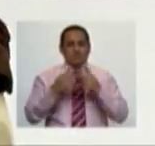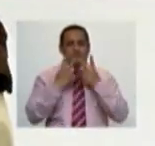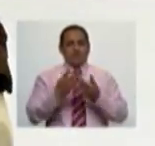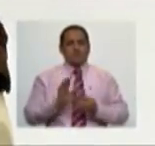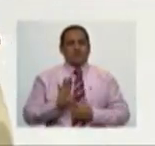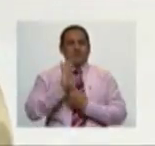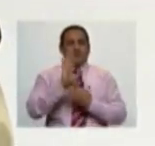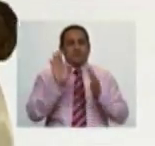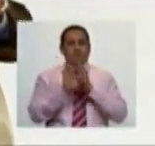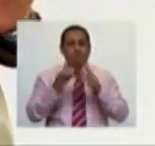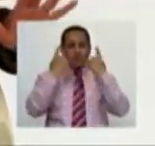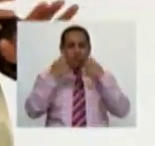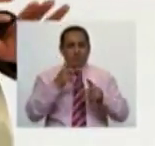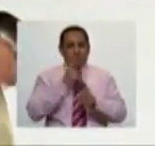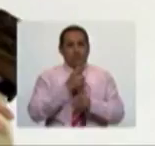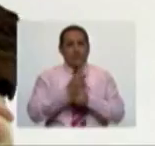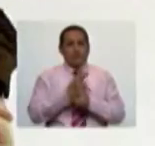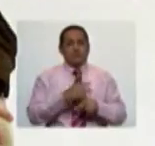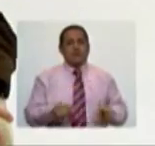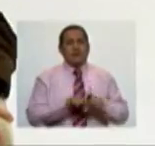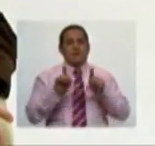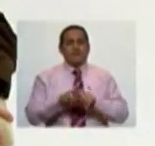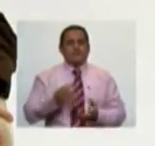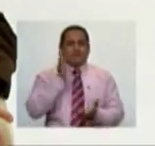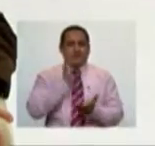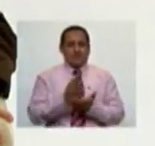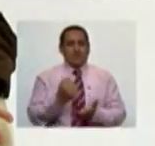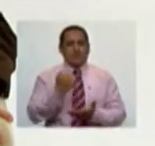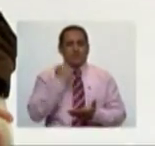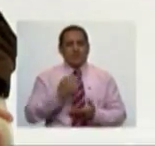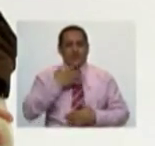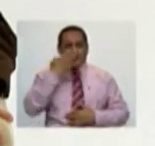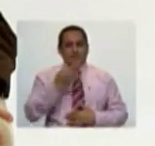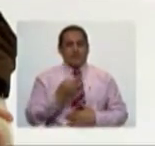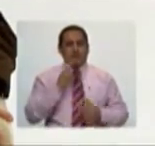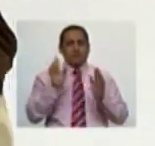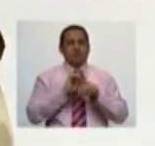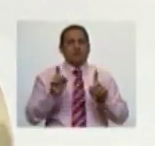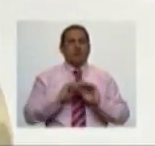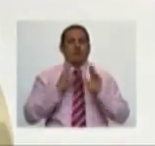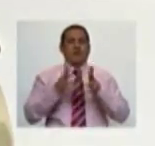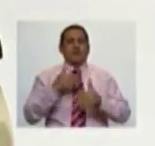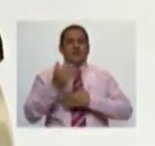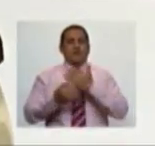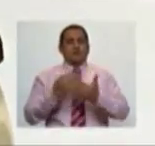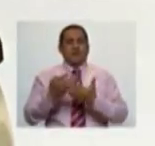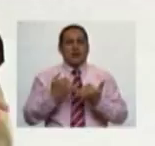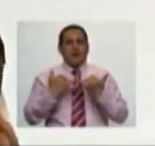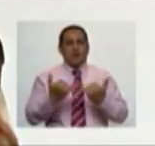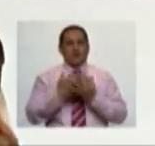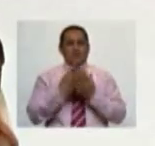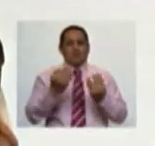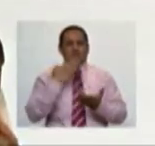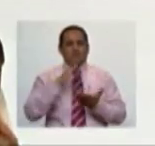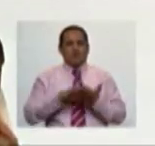también aplicando medidas en el campo preventivo y también sanciones ejemplificadoras y no dejándole paso